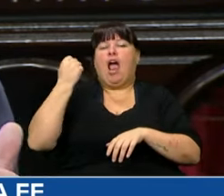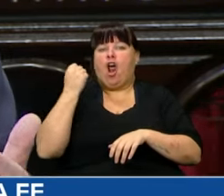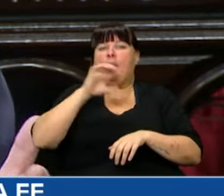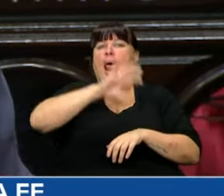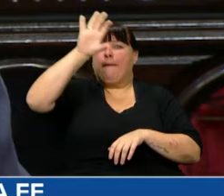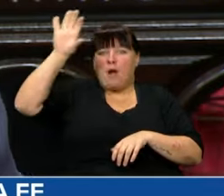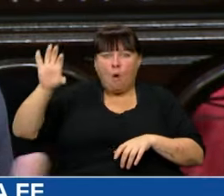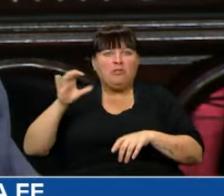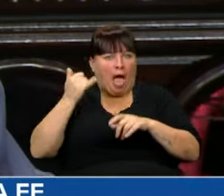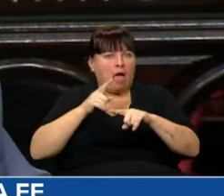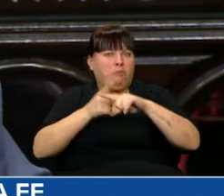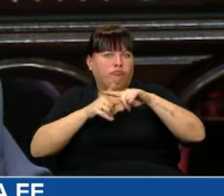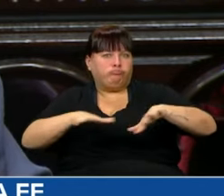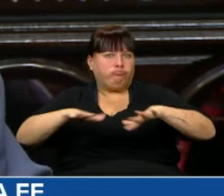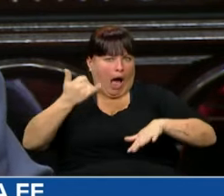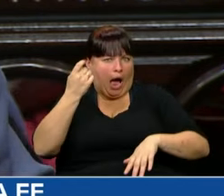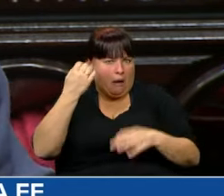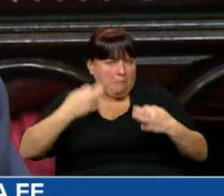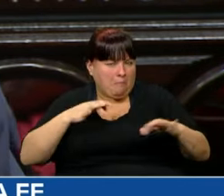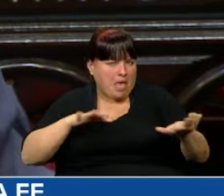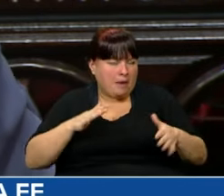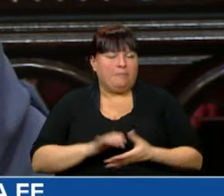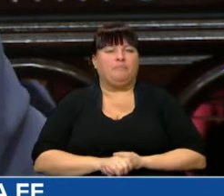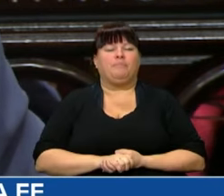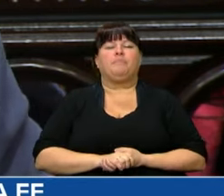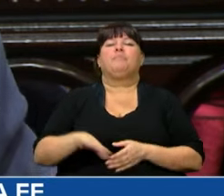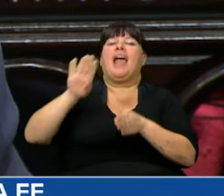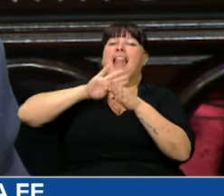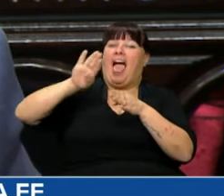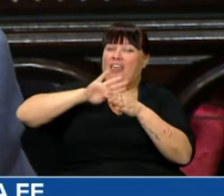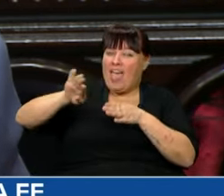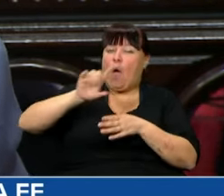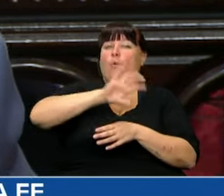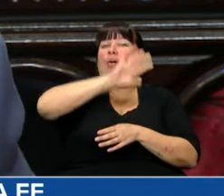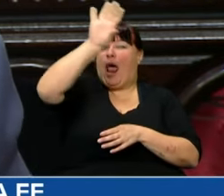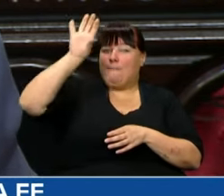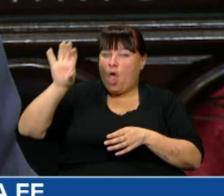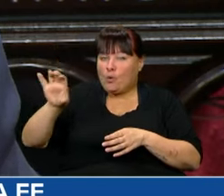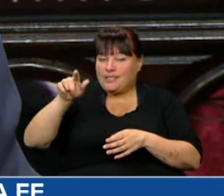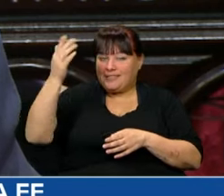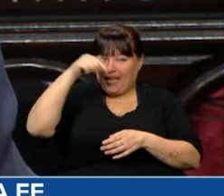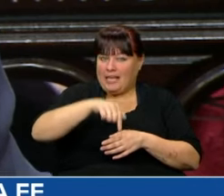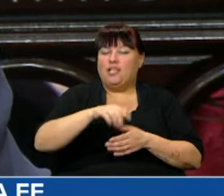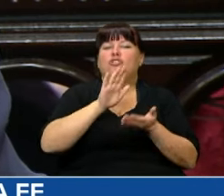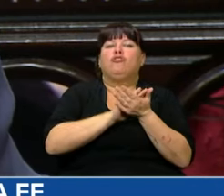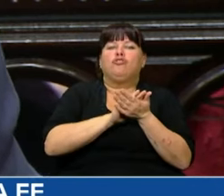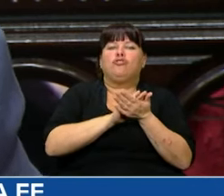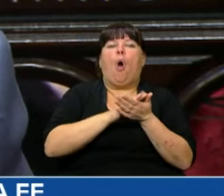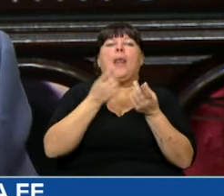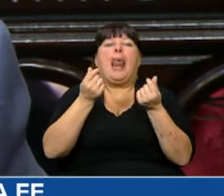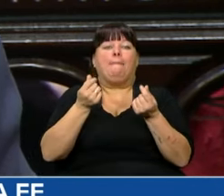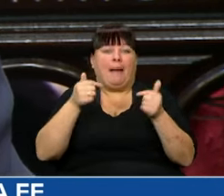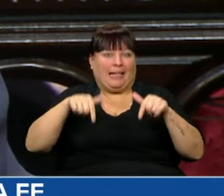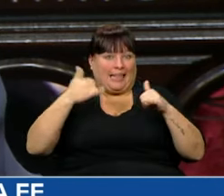provincias argentinas ha sido positivo. El stock de deuda consolidada de las provincias en relación a los